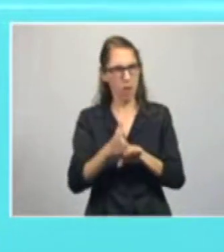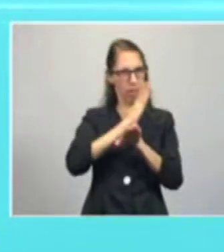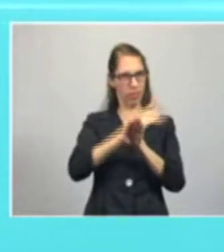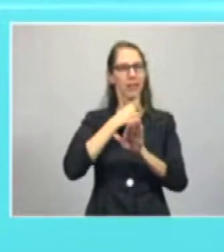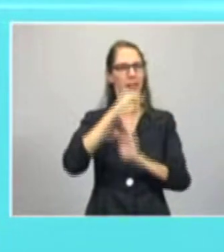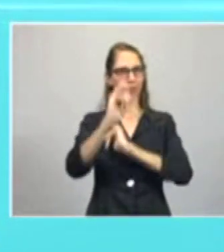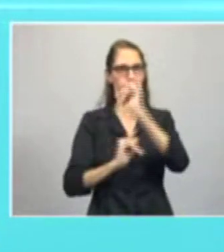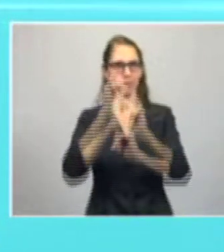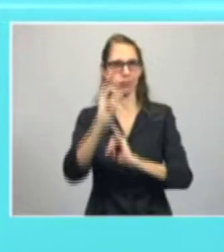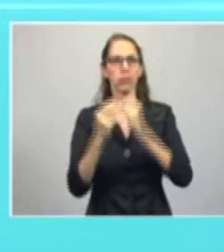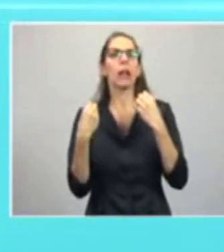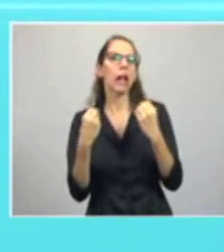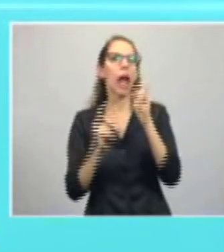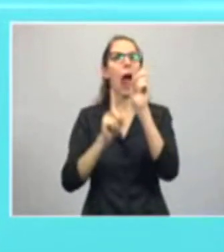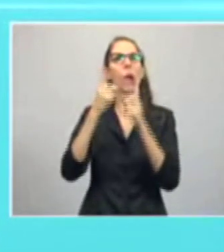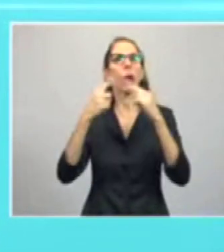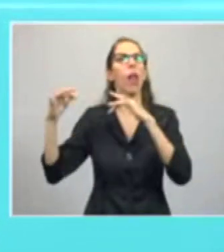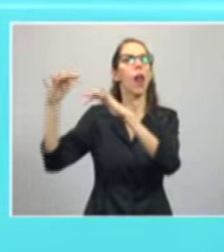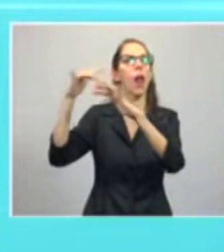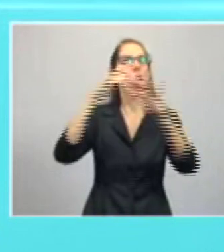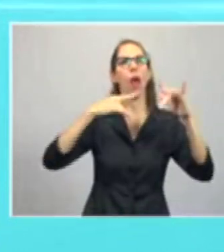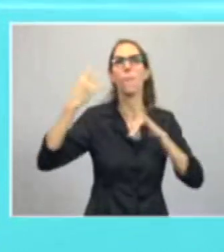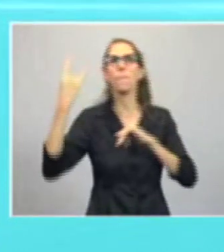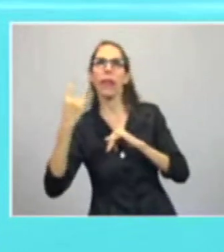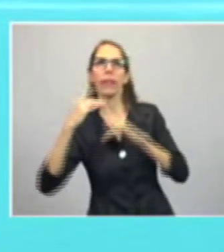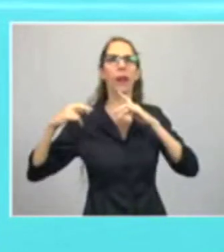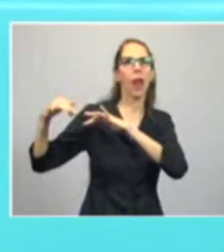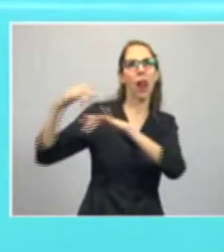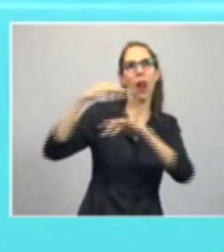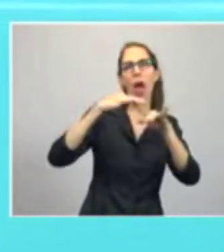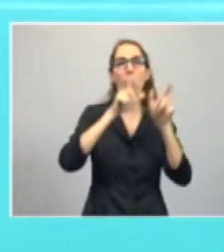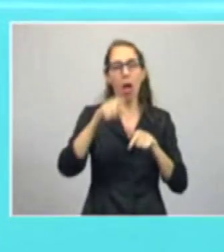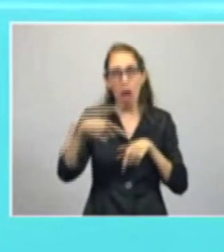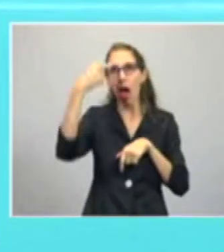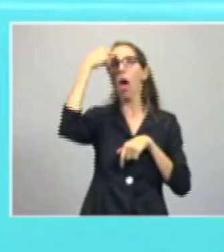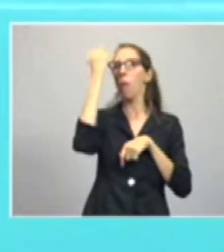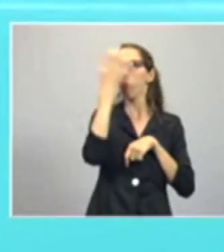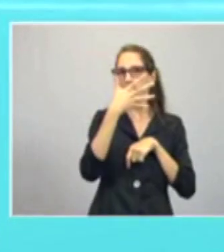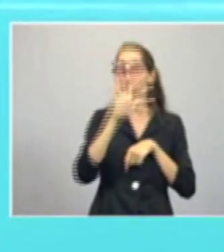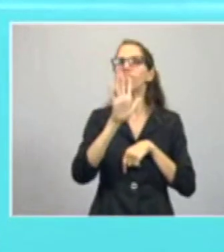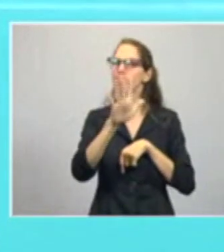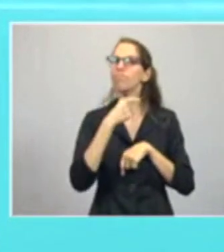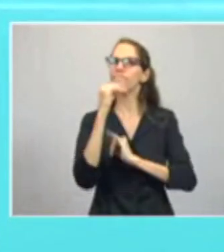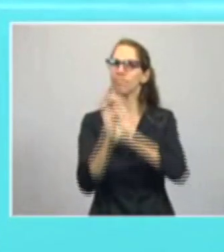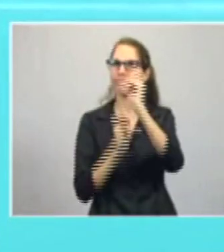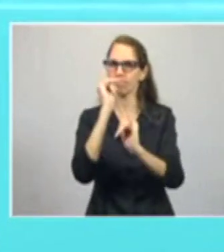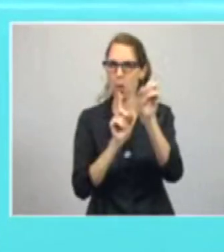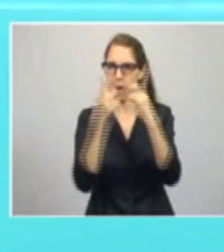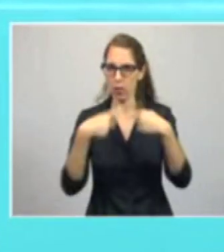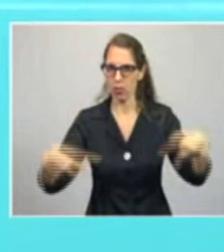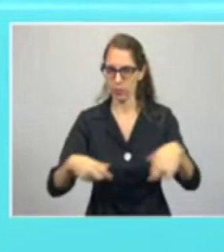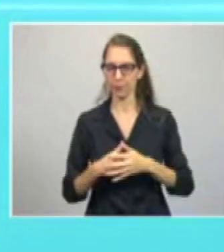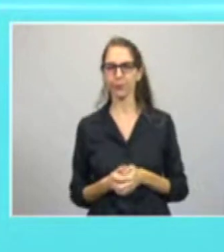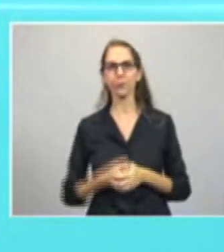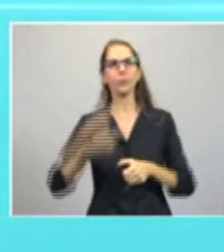para desarmar algunas mentiras que han logrado instalar, así que es importante simplemente hacer algunos comentarios. En